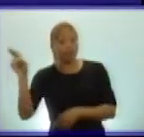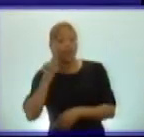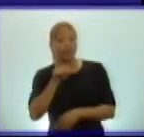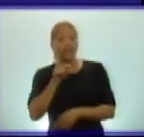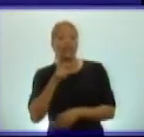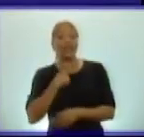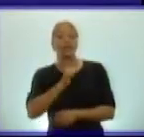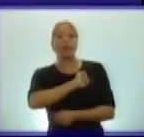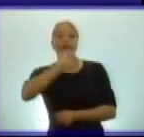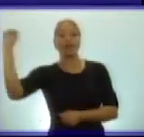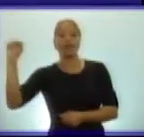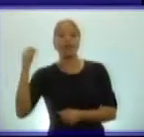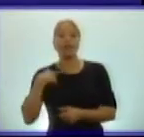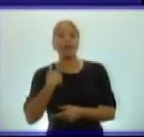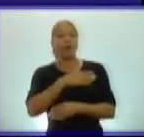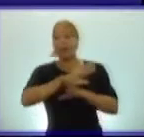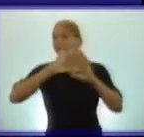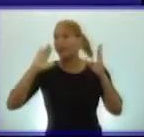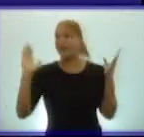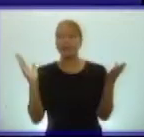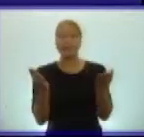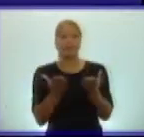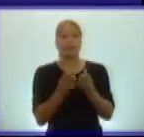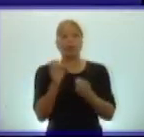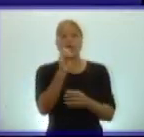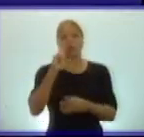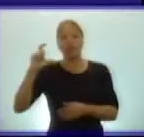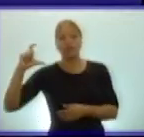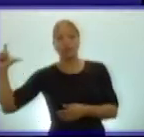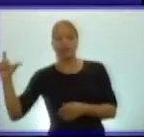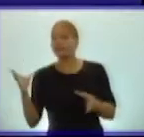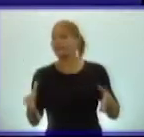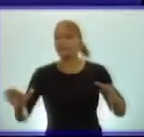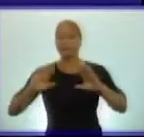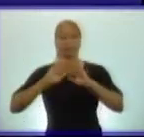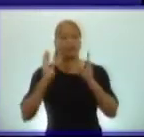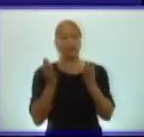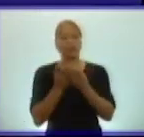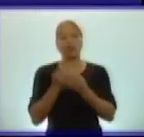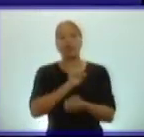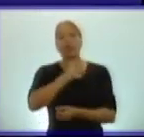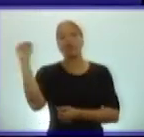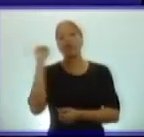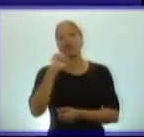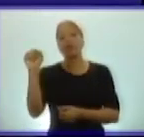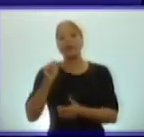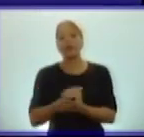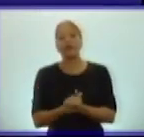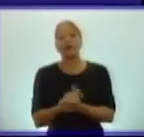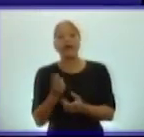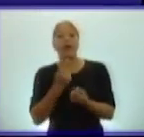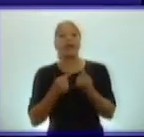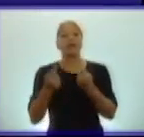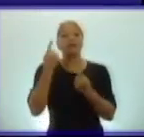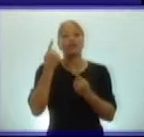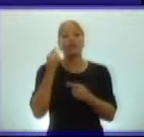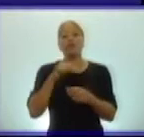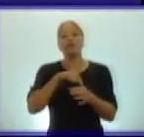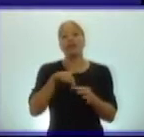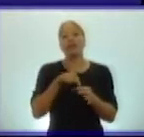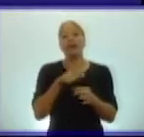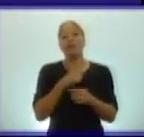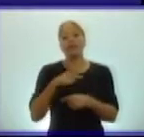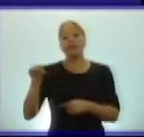logró conquistar casi todo el imperio del occidente romano, que además estaba en decadencia, recuerden, excepto la península ibérica y la parte